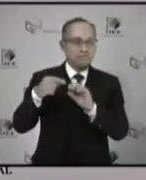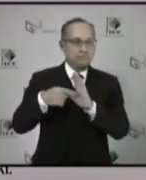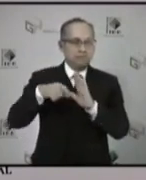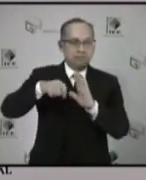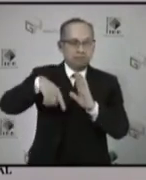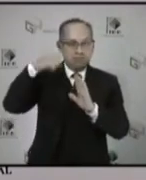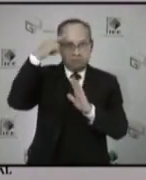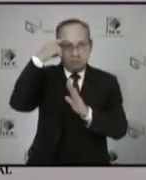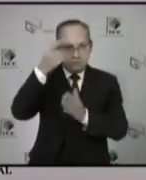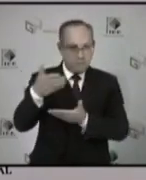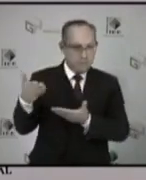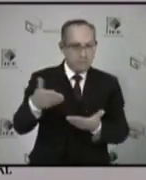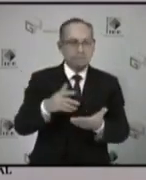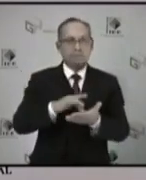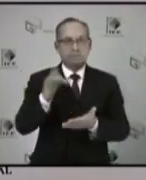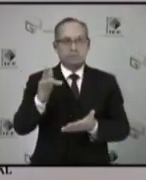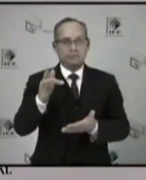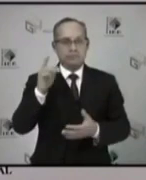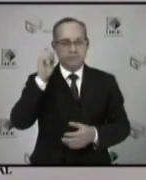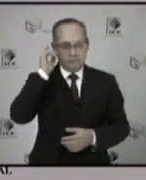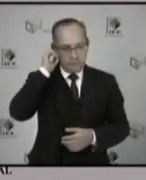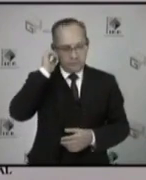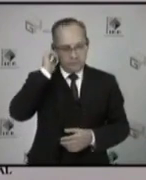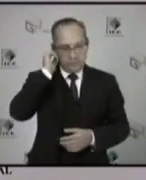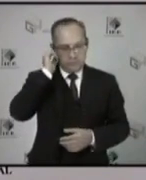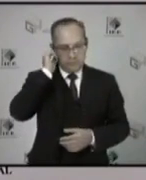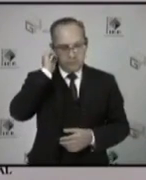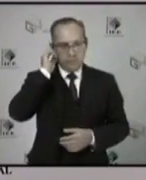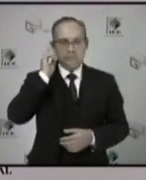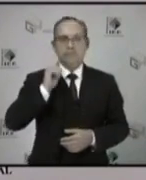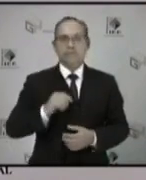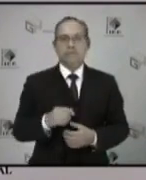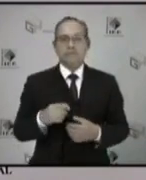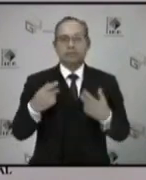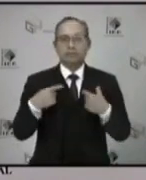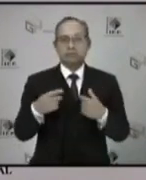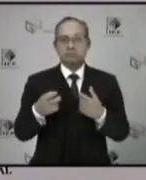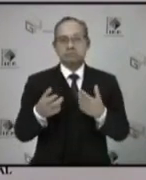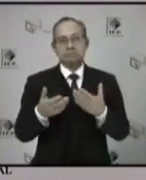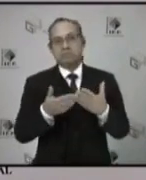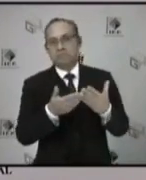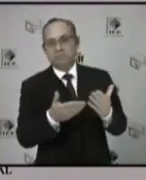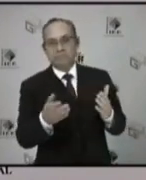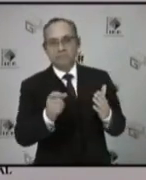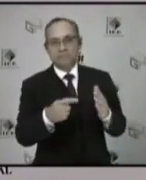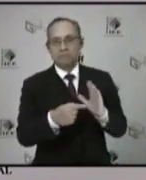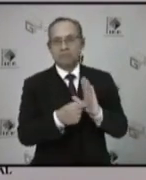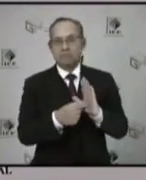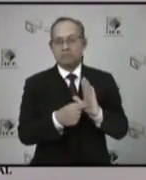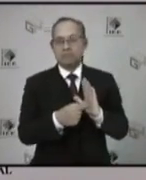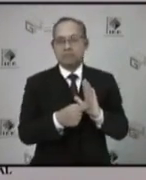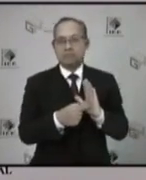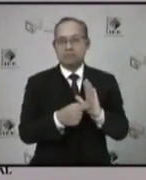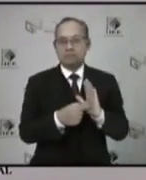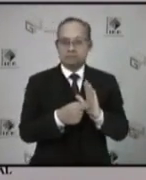Paisanos, ¿con qué cara pueden venir a hablar de corrupción los más corruptos de